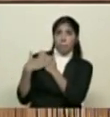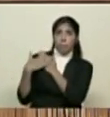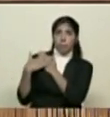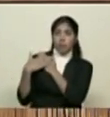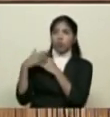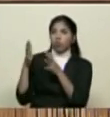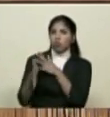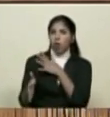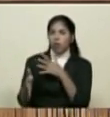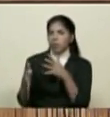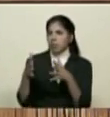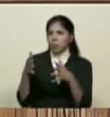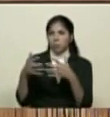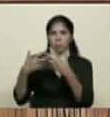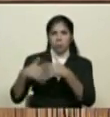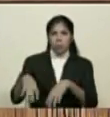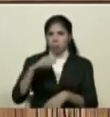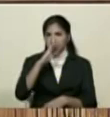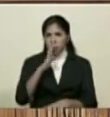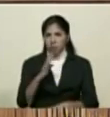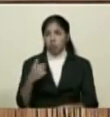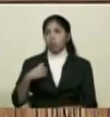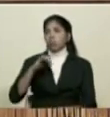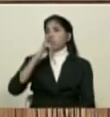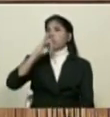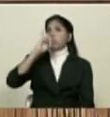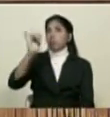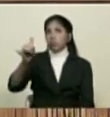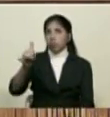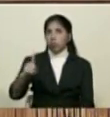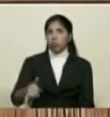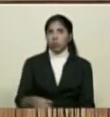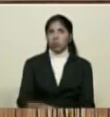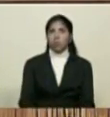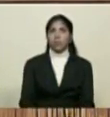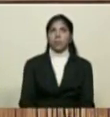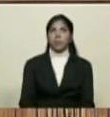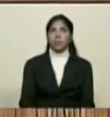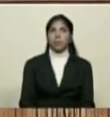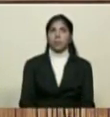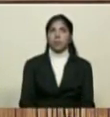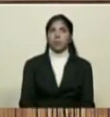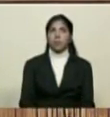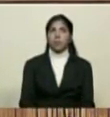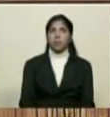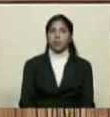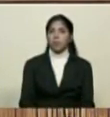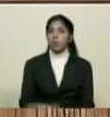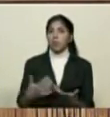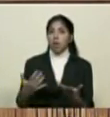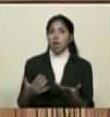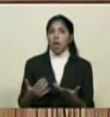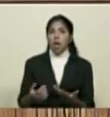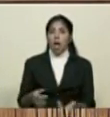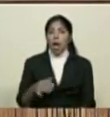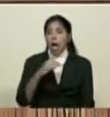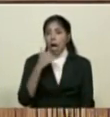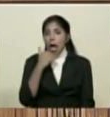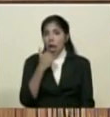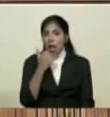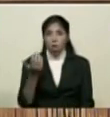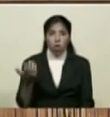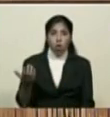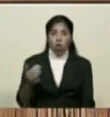hechos declarados en relación a Venezuela en los acuerdos de lenidad suscritos por Odebrecht, a fin de aportar de forma oportuna y